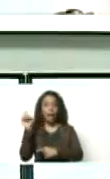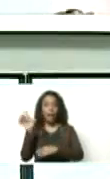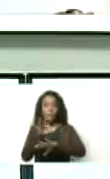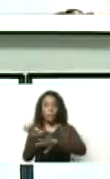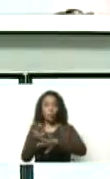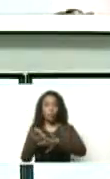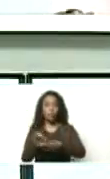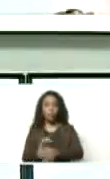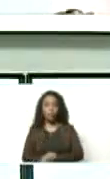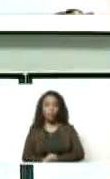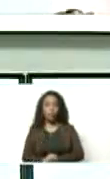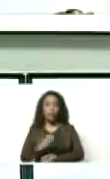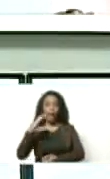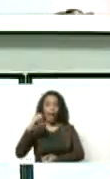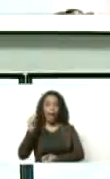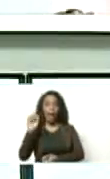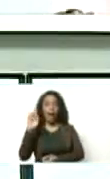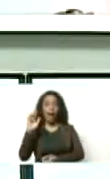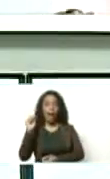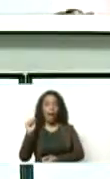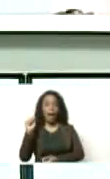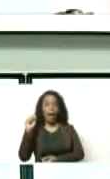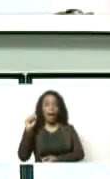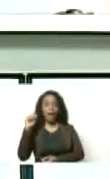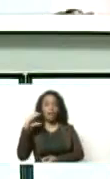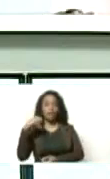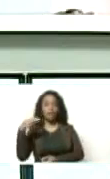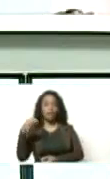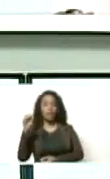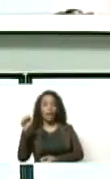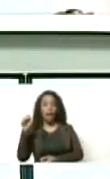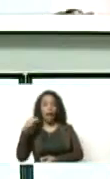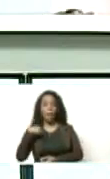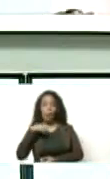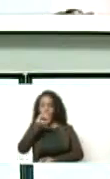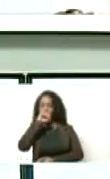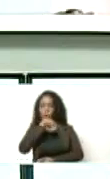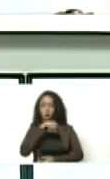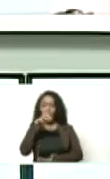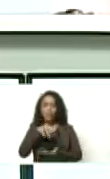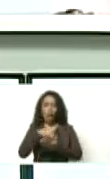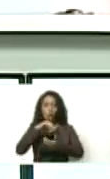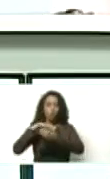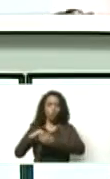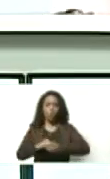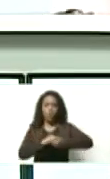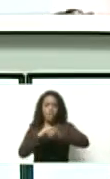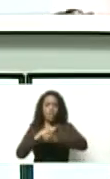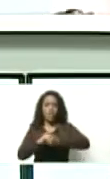municipio. Carache, parroquia Carache. En mi amado estado Trujillo.